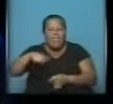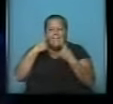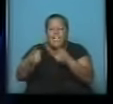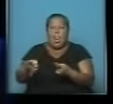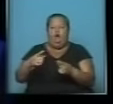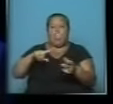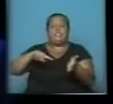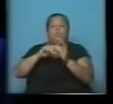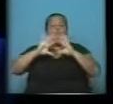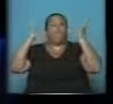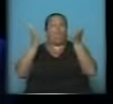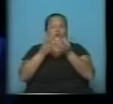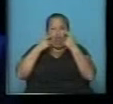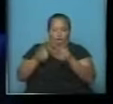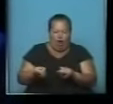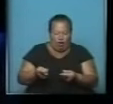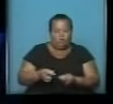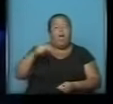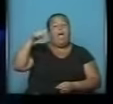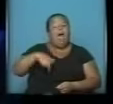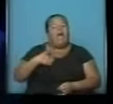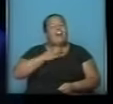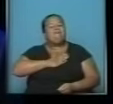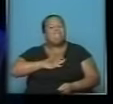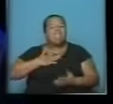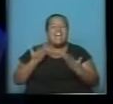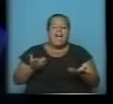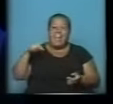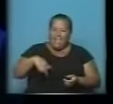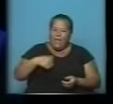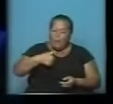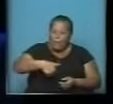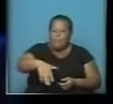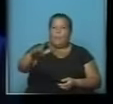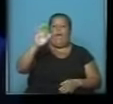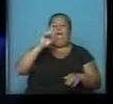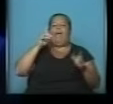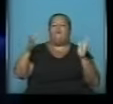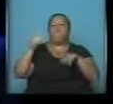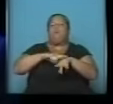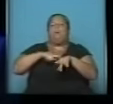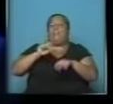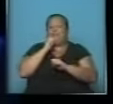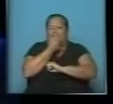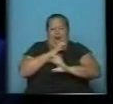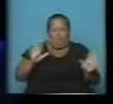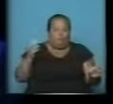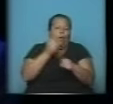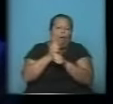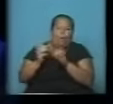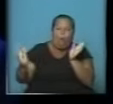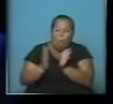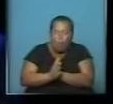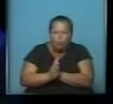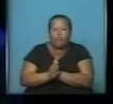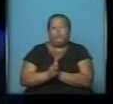reconozca entre las grandes ciudades del mundo. Y ahora siento que estamos por comenzar una etapa maravillosa de trabajo en